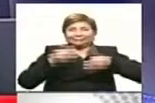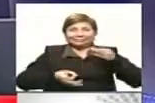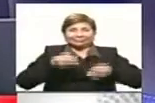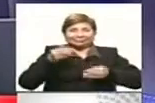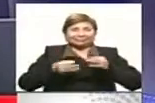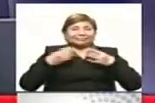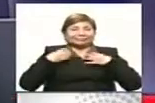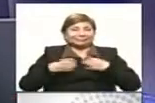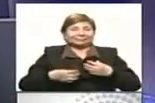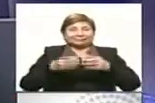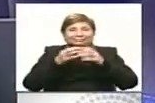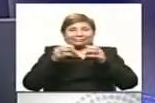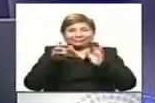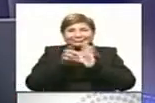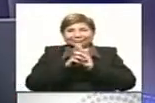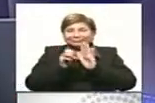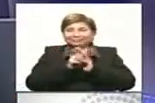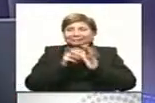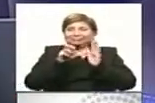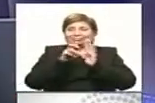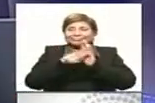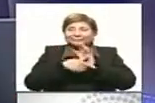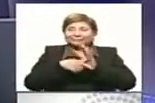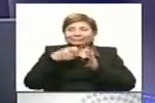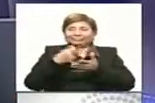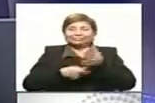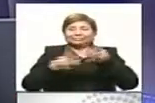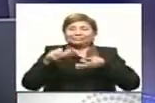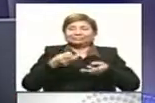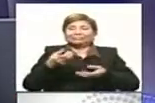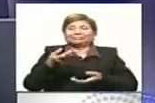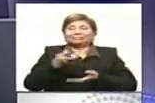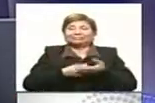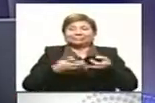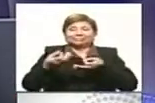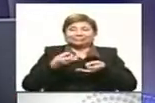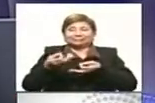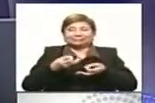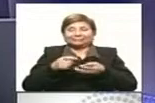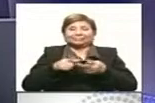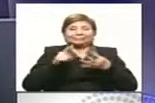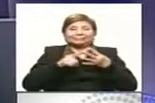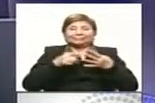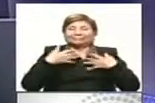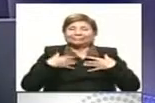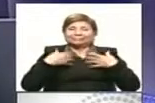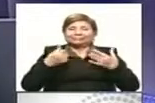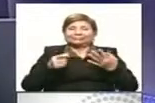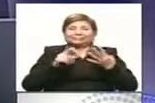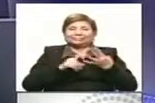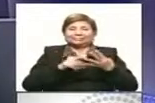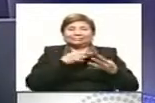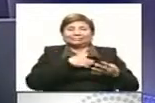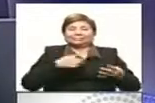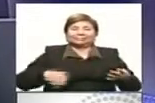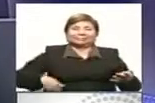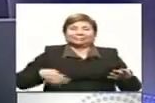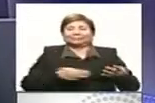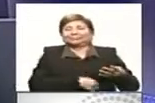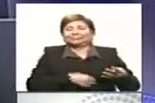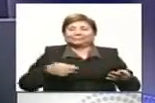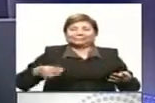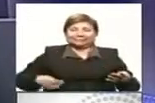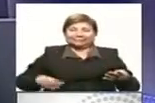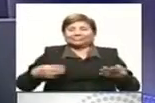Constitucional, luego al ministro de Economía, también al ministro de Salud, luego a la presidenta del Consejo